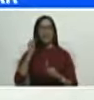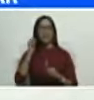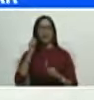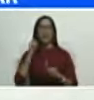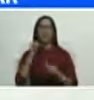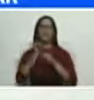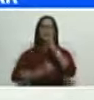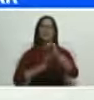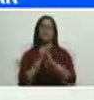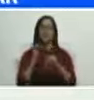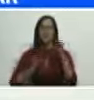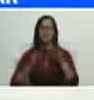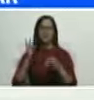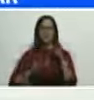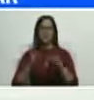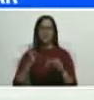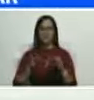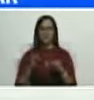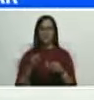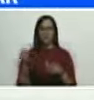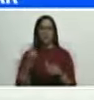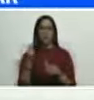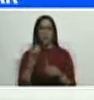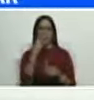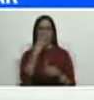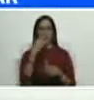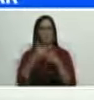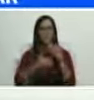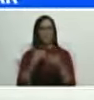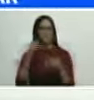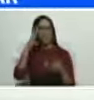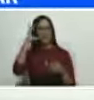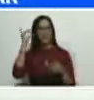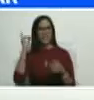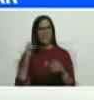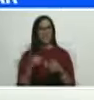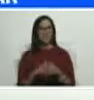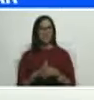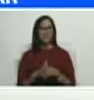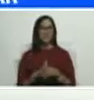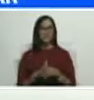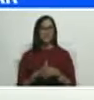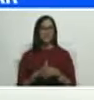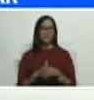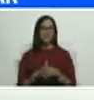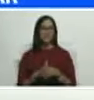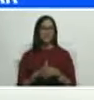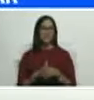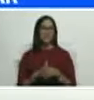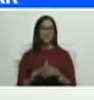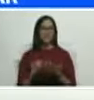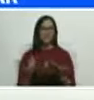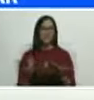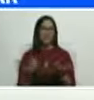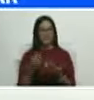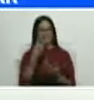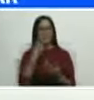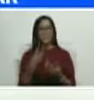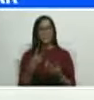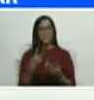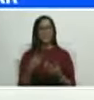Justicia Cómo ves el proceso delsi qué qué apreciación